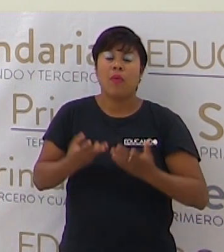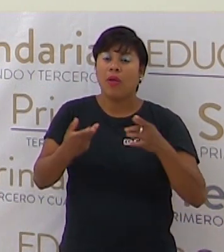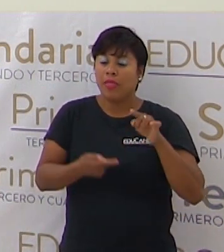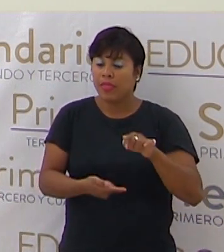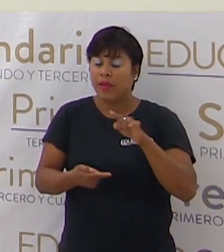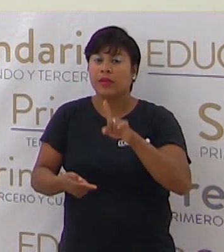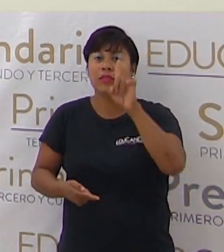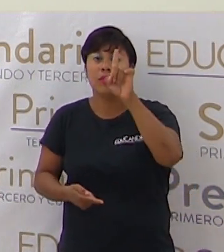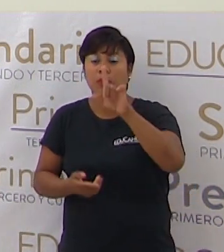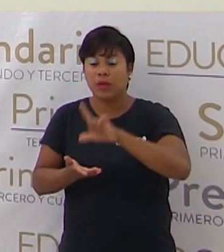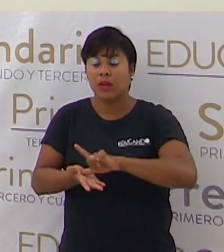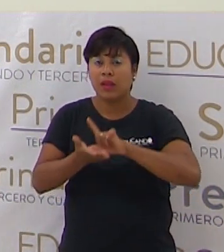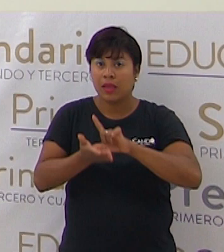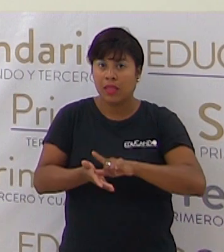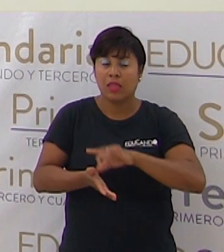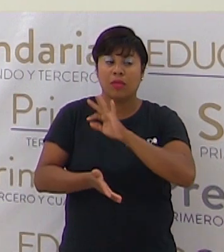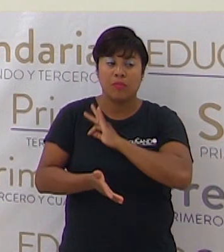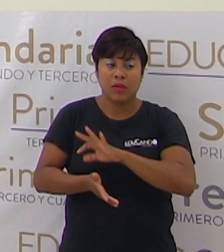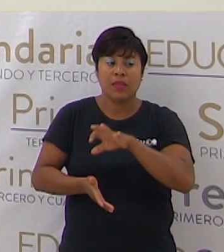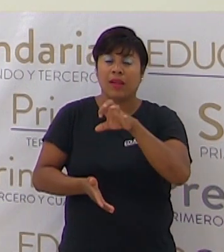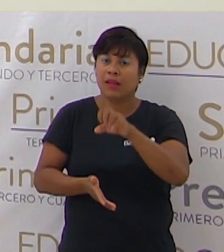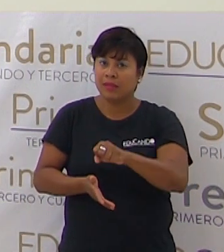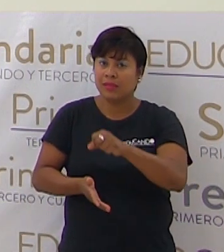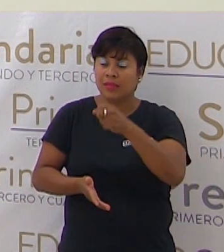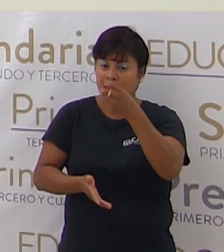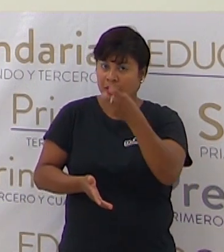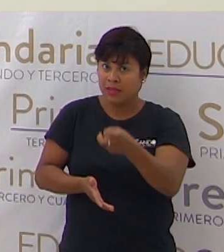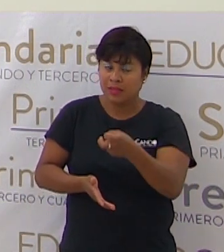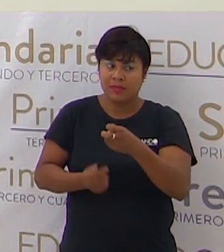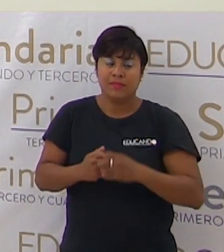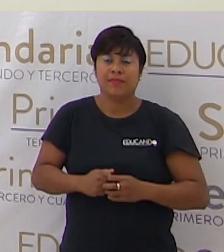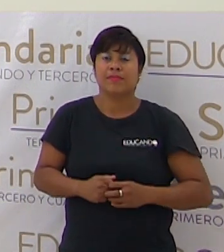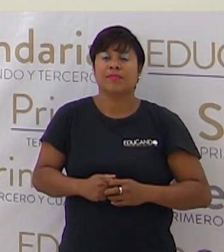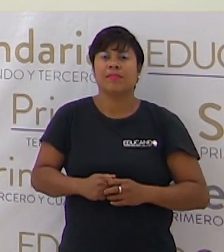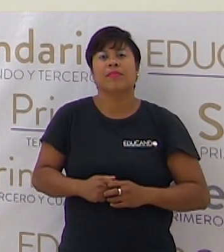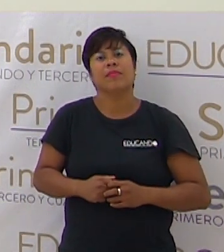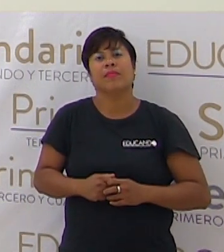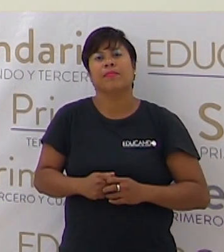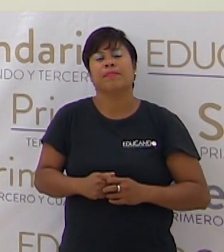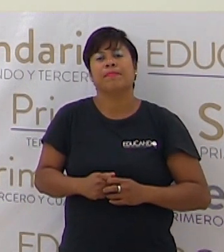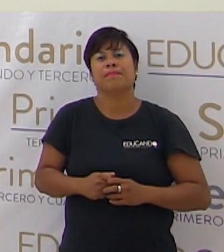¿Cuántas de 1 litro me van a caber aquí?